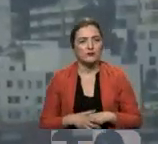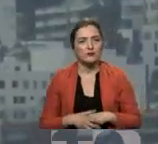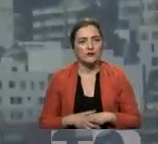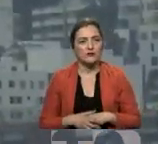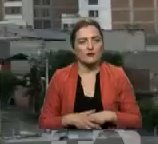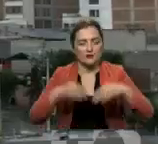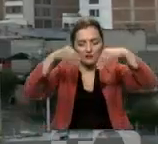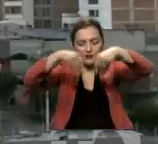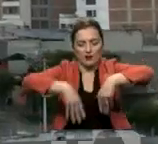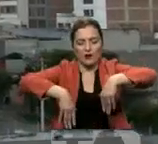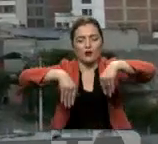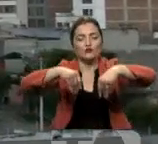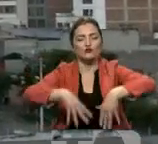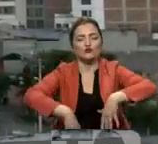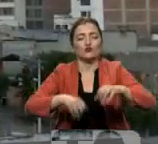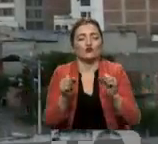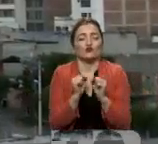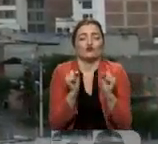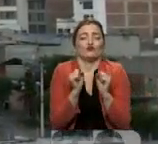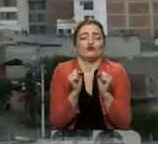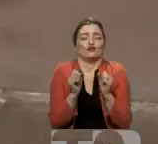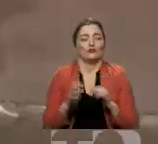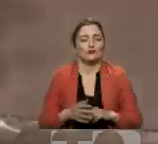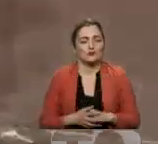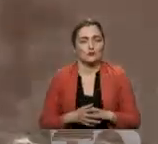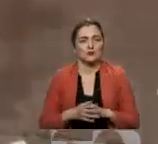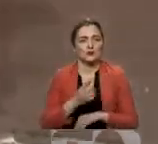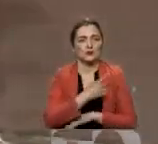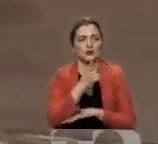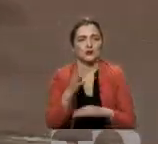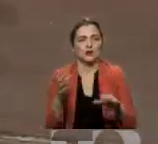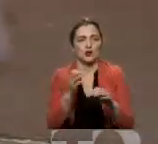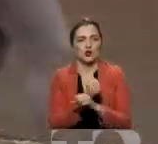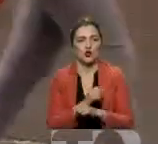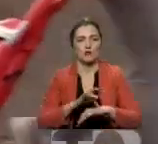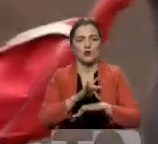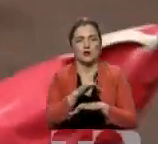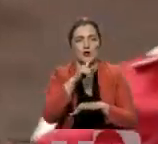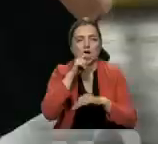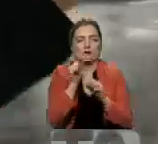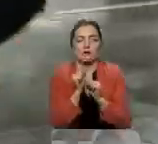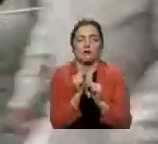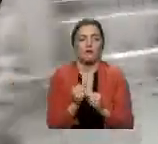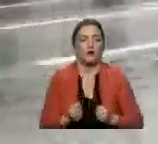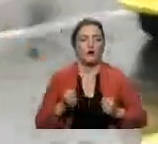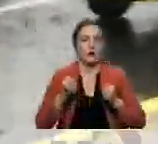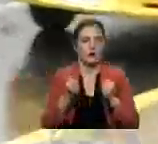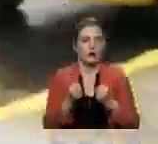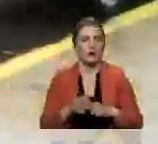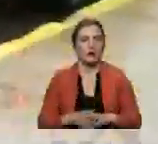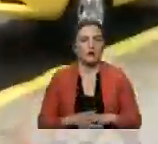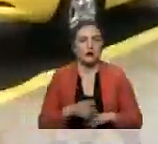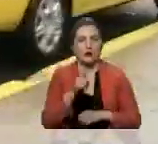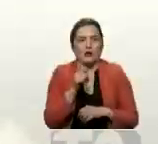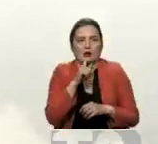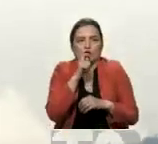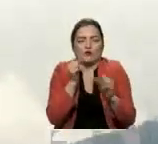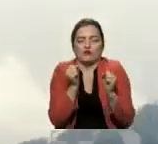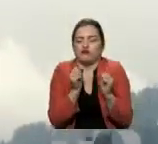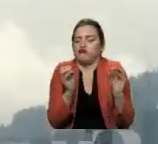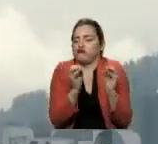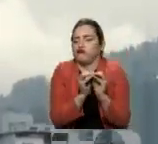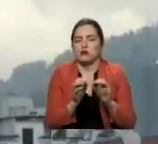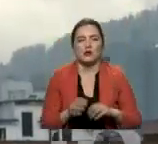Estamos en invierno y los días, más las noches y madrugadas, el frío muerde. Sí, está mucho frío.